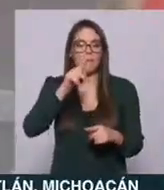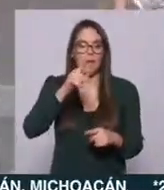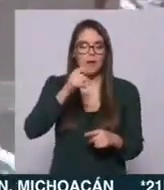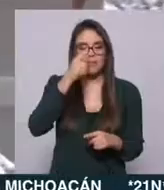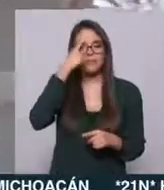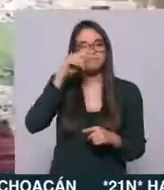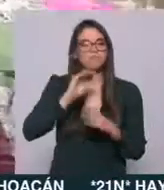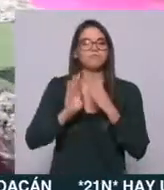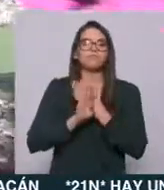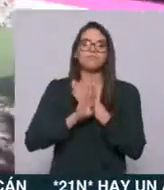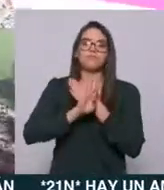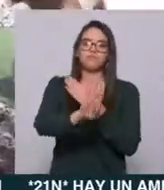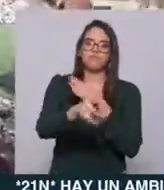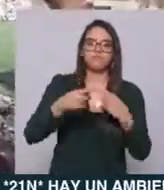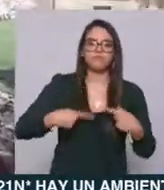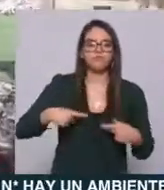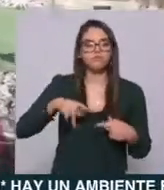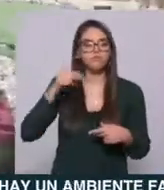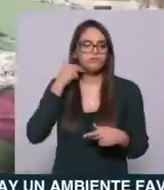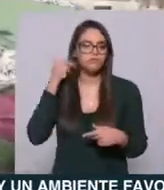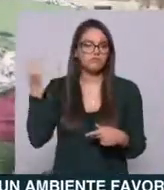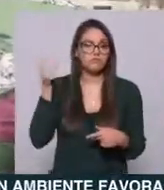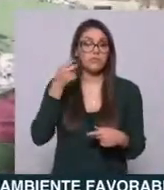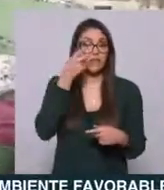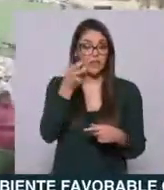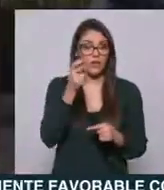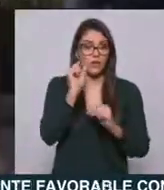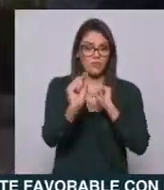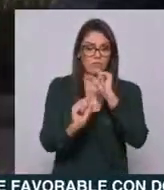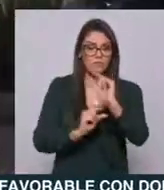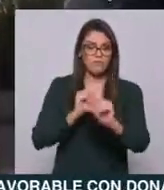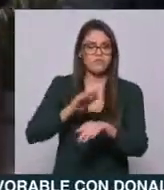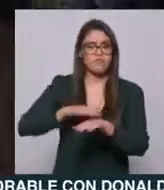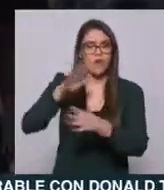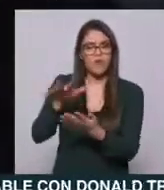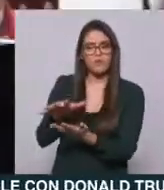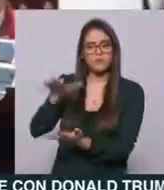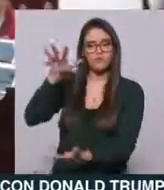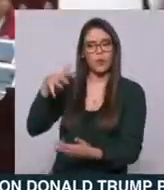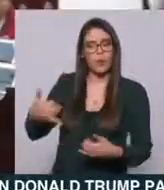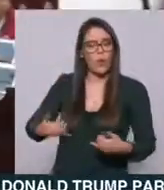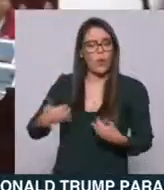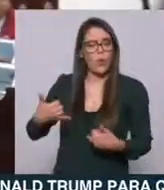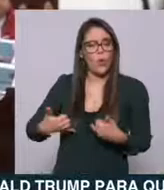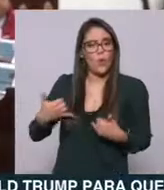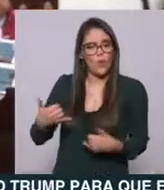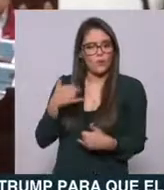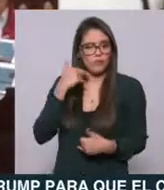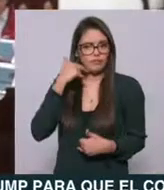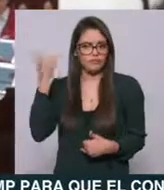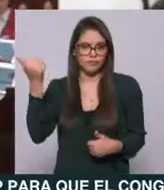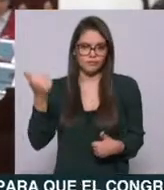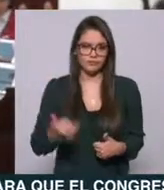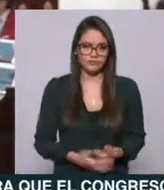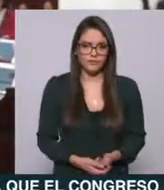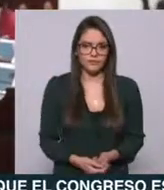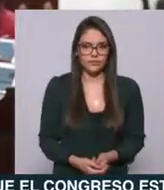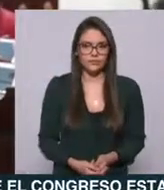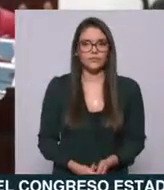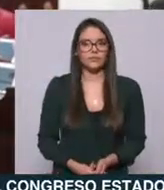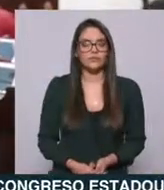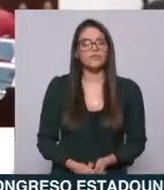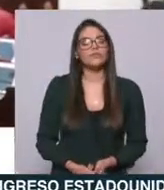capital, fenómeno que se ha incrementado entre la población de jóvenes y adolescentes. Que hagan más